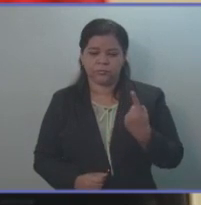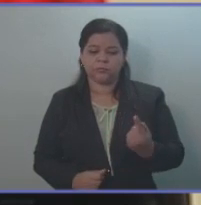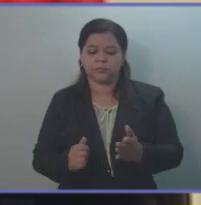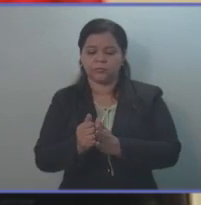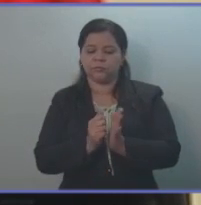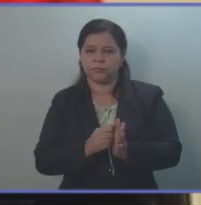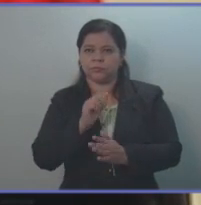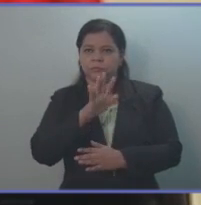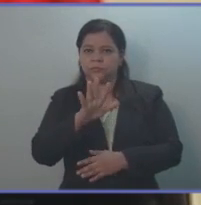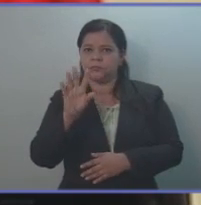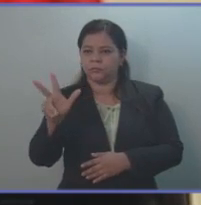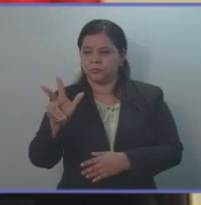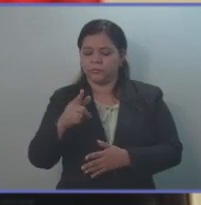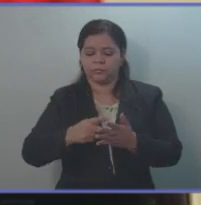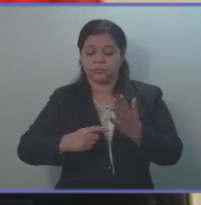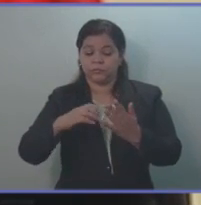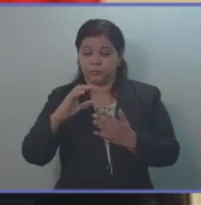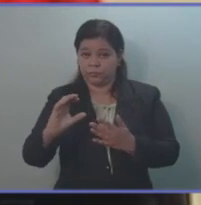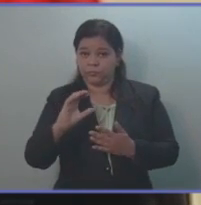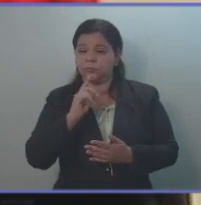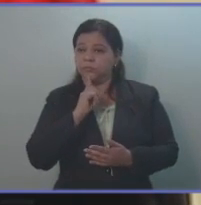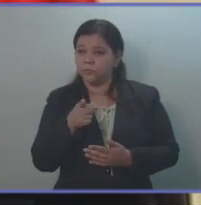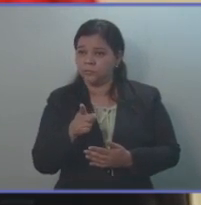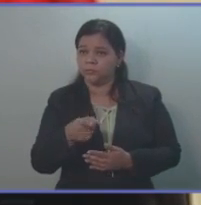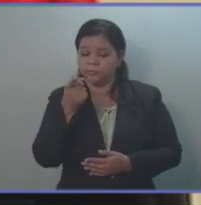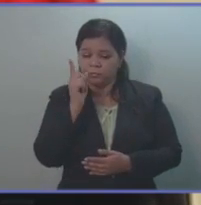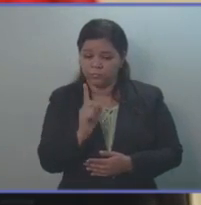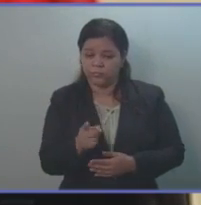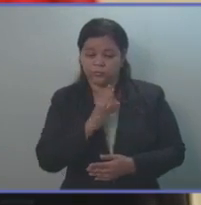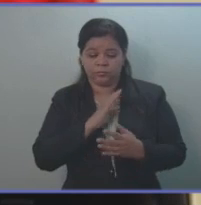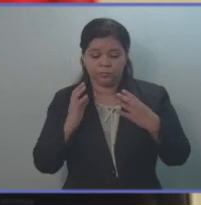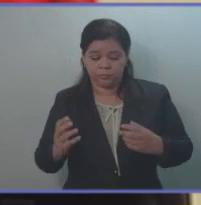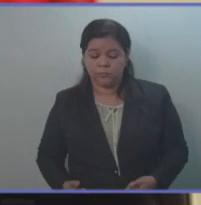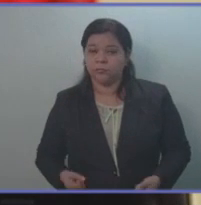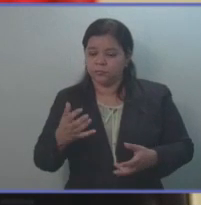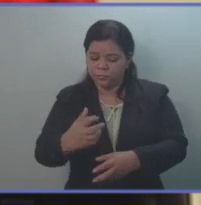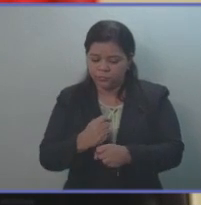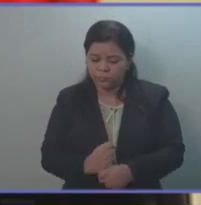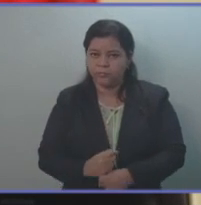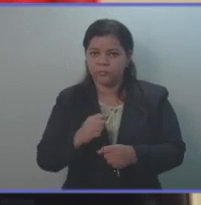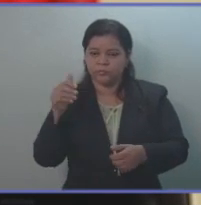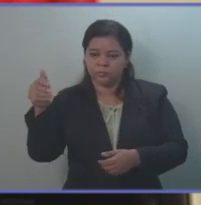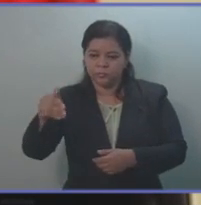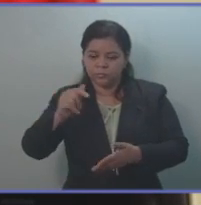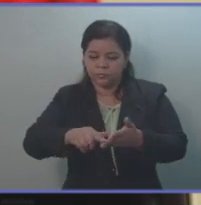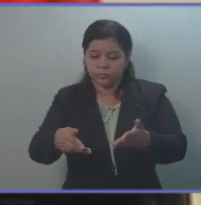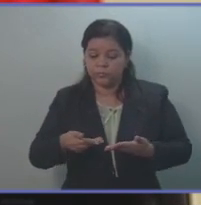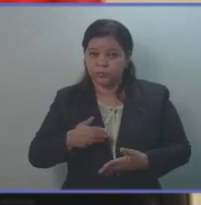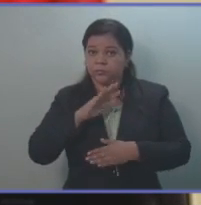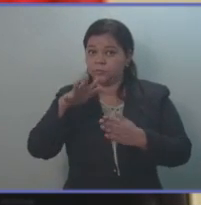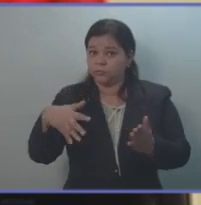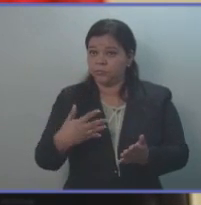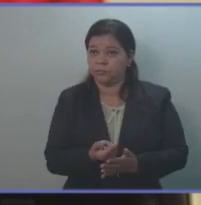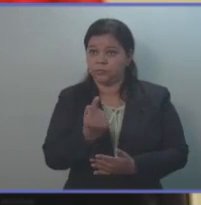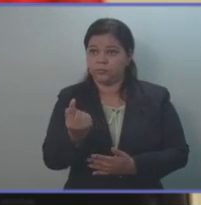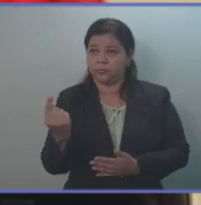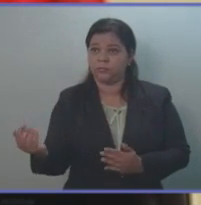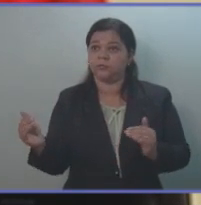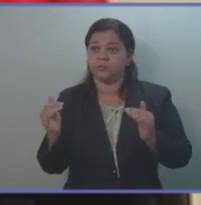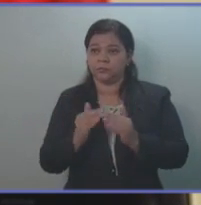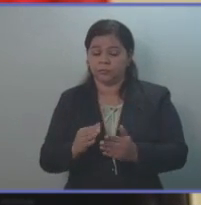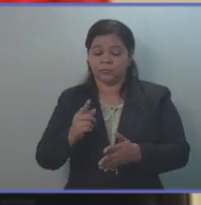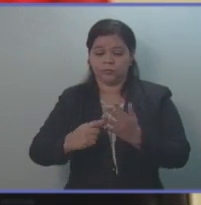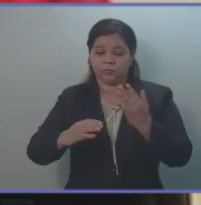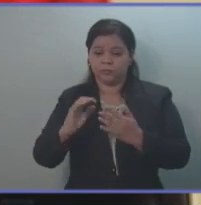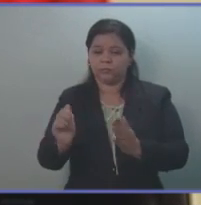artículo 53 de la Constitución de la República mandata que el Estado debe garantizar la educación como un derecho de toda persona. Asimismo, la Constitución en el